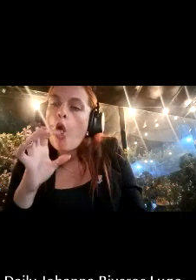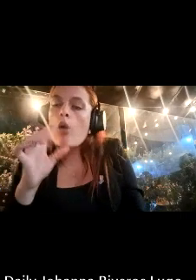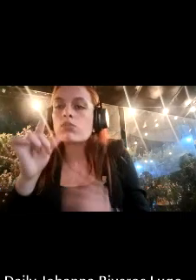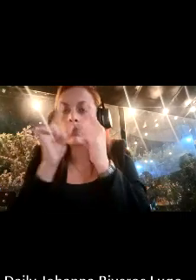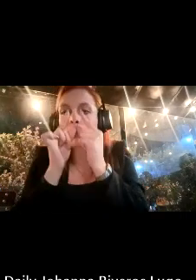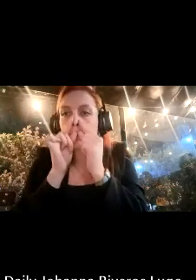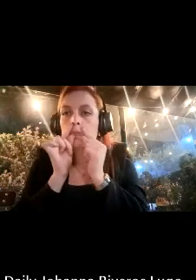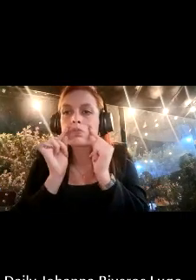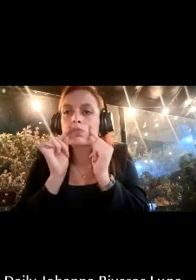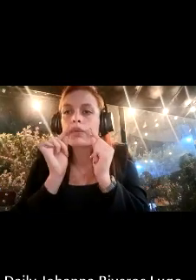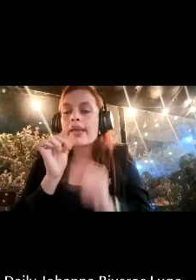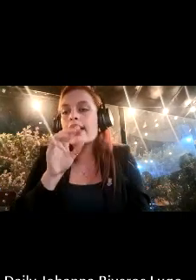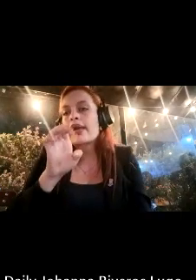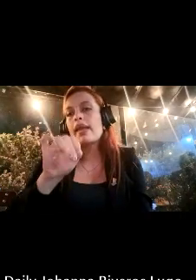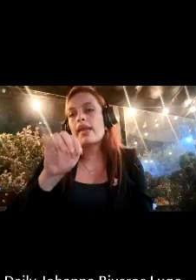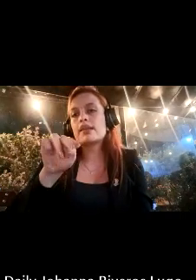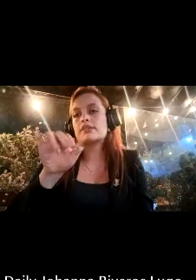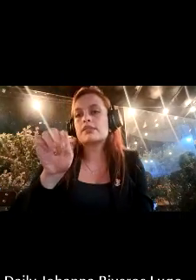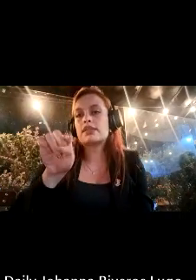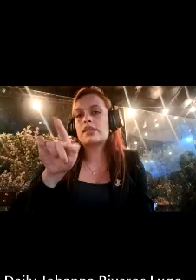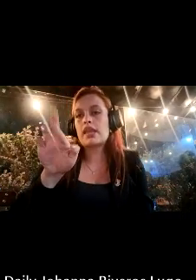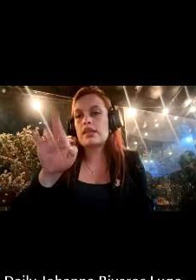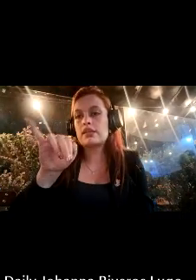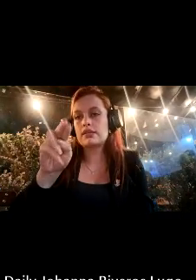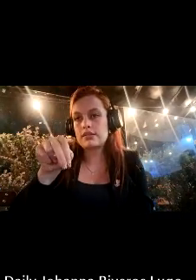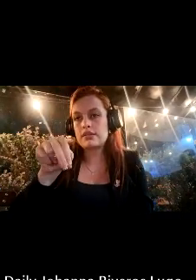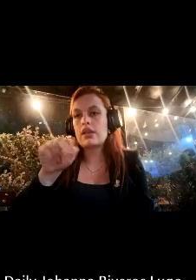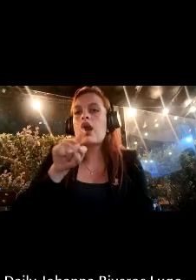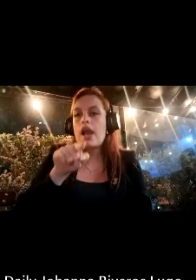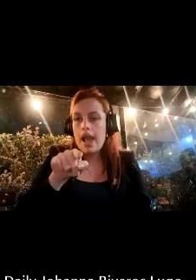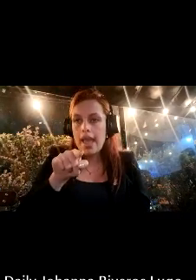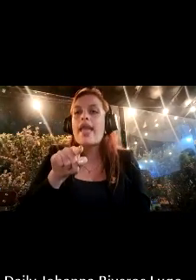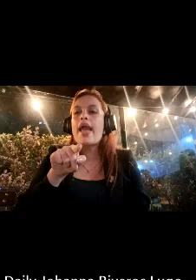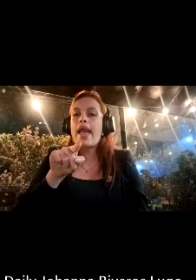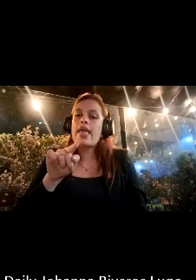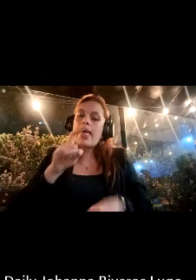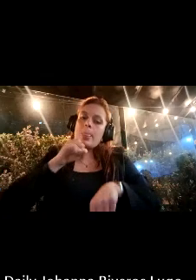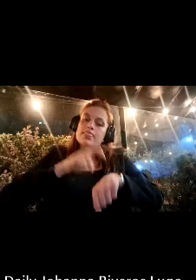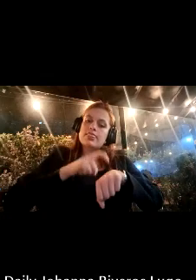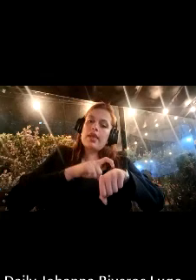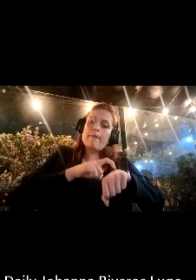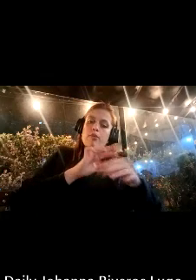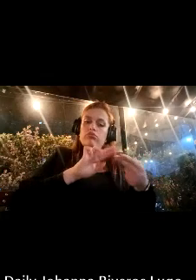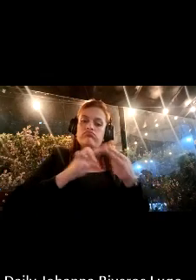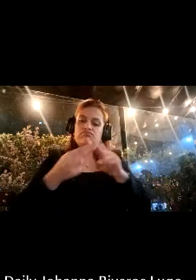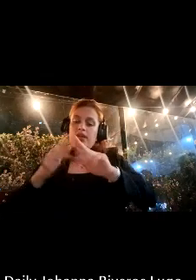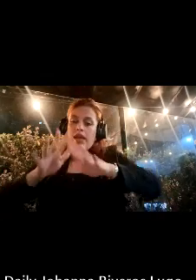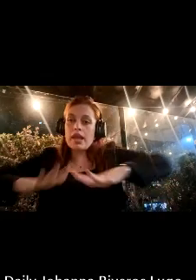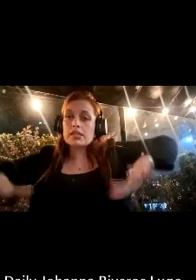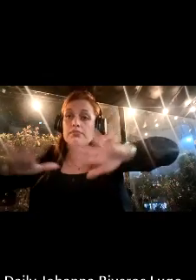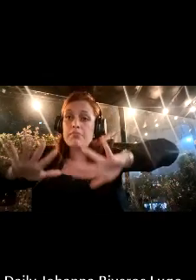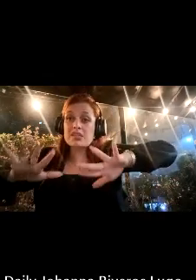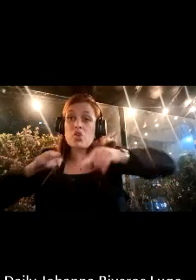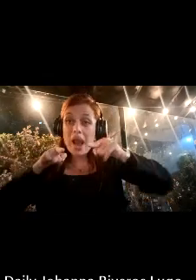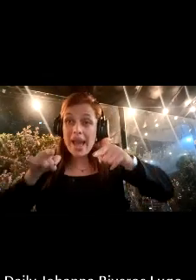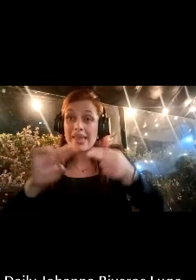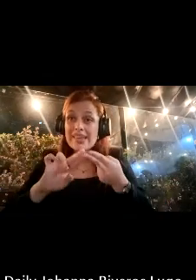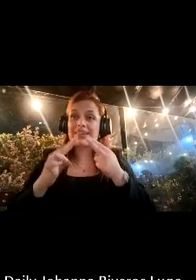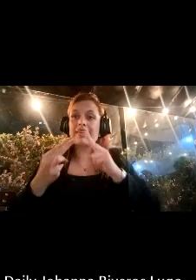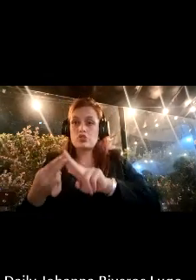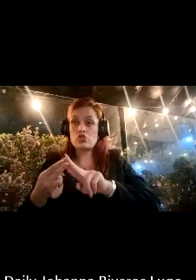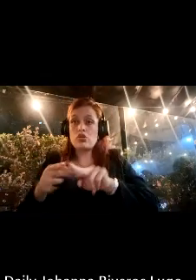físicos considerando que el tiempo y el espacio son relativos y no absolutos, ya que se toman en cuenta los